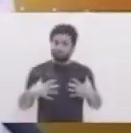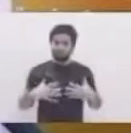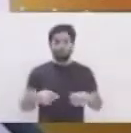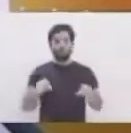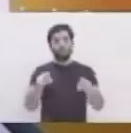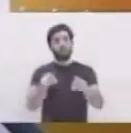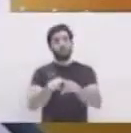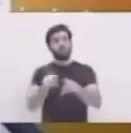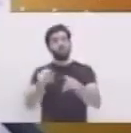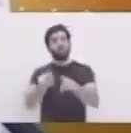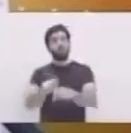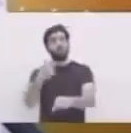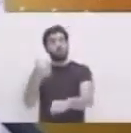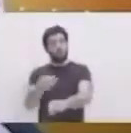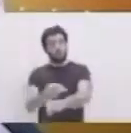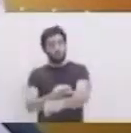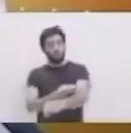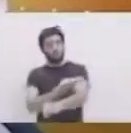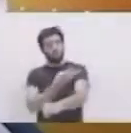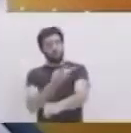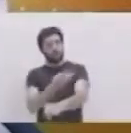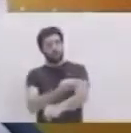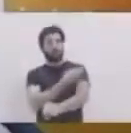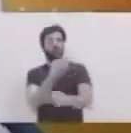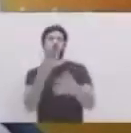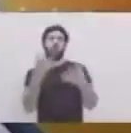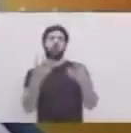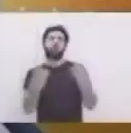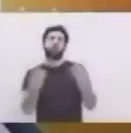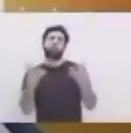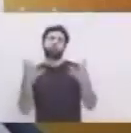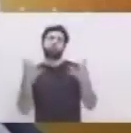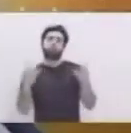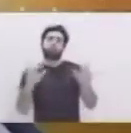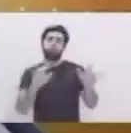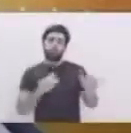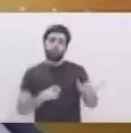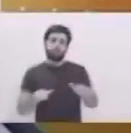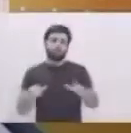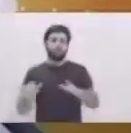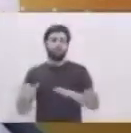una ovejita de algodón.